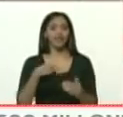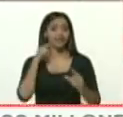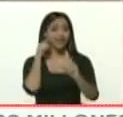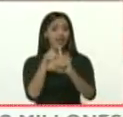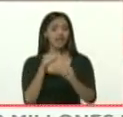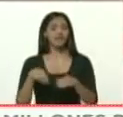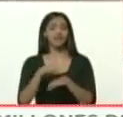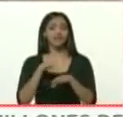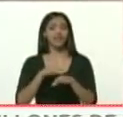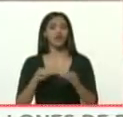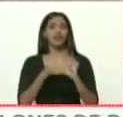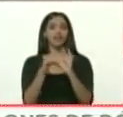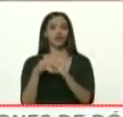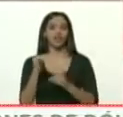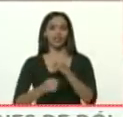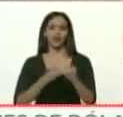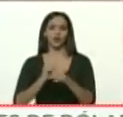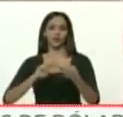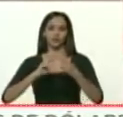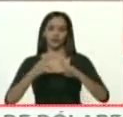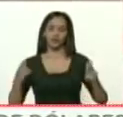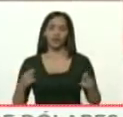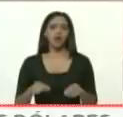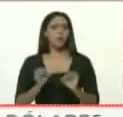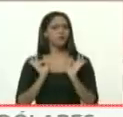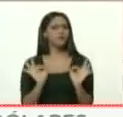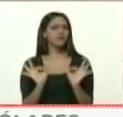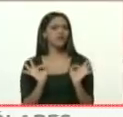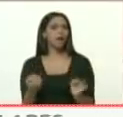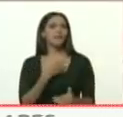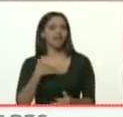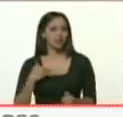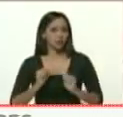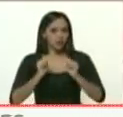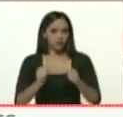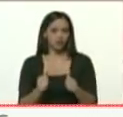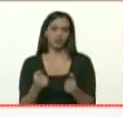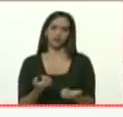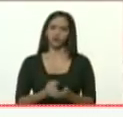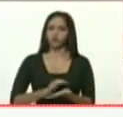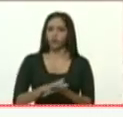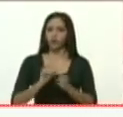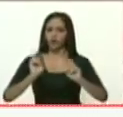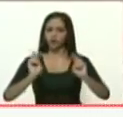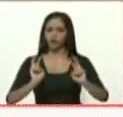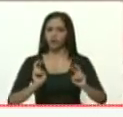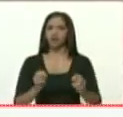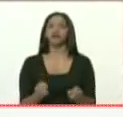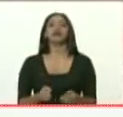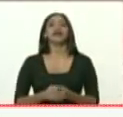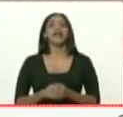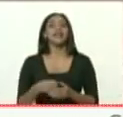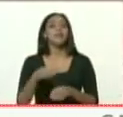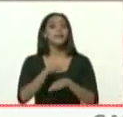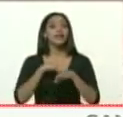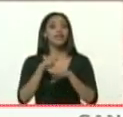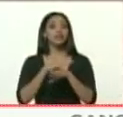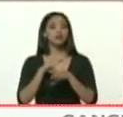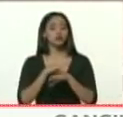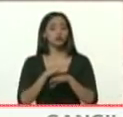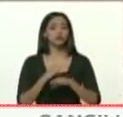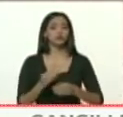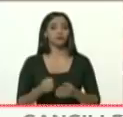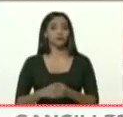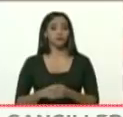Ministerio de Relaciones Interiores, Justicia y Paz, pero específicamente queremos iniciar tocando un tema que más temprano el ministro Néstor Reverol